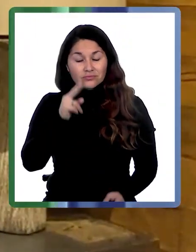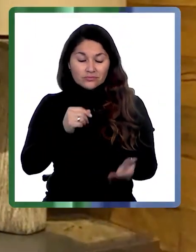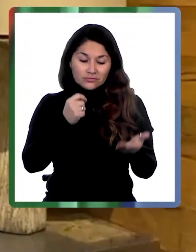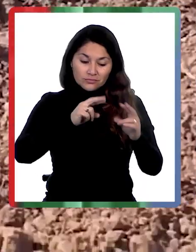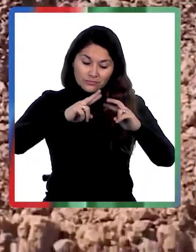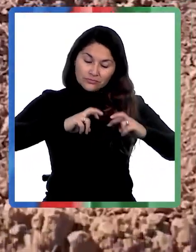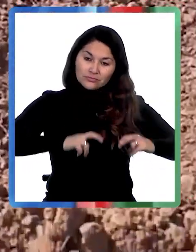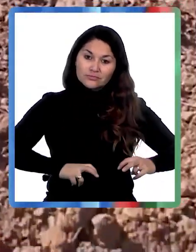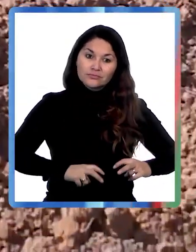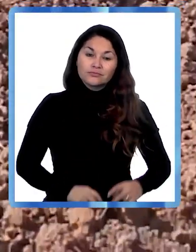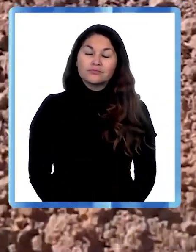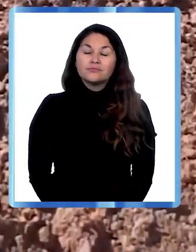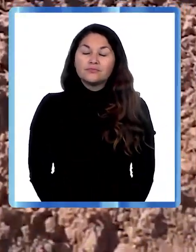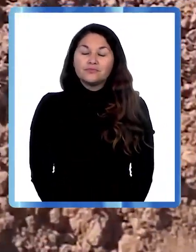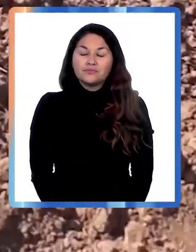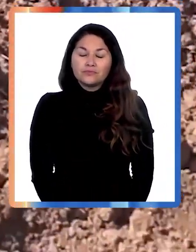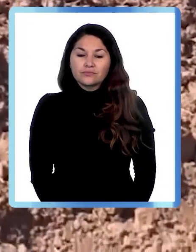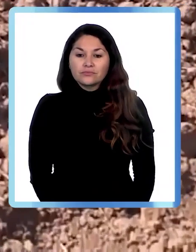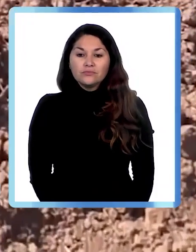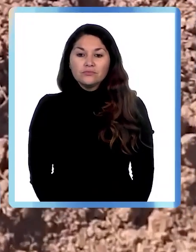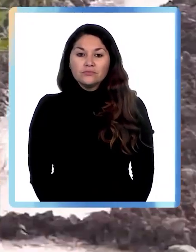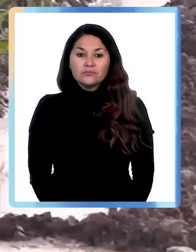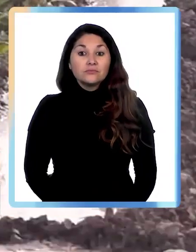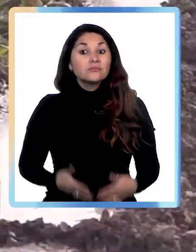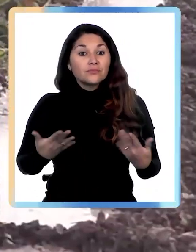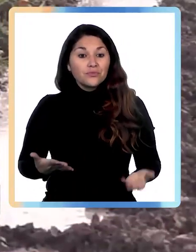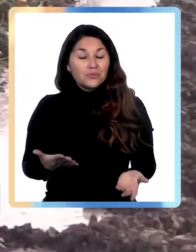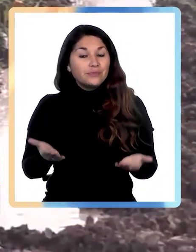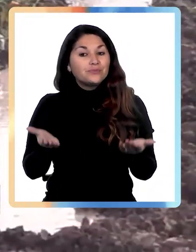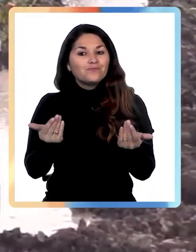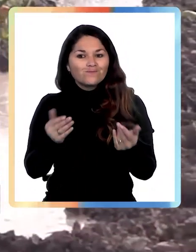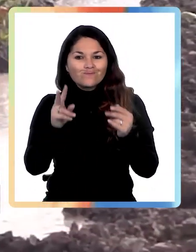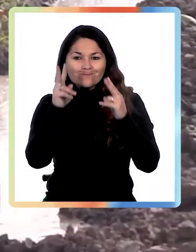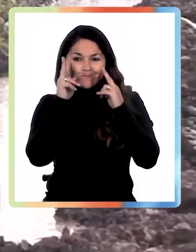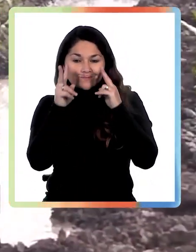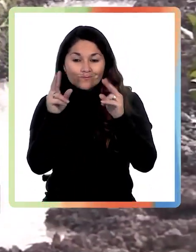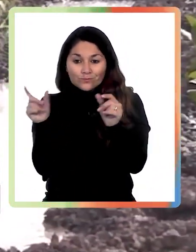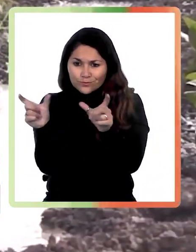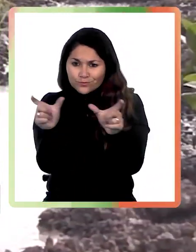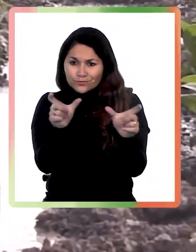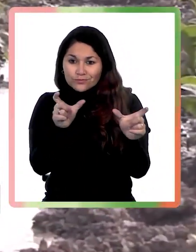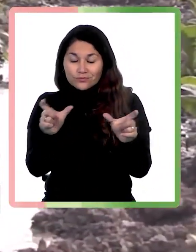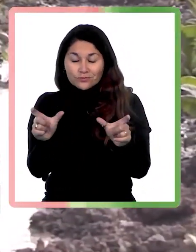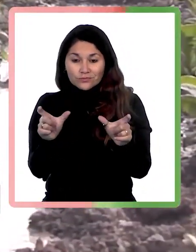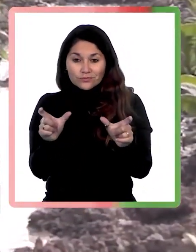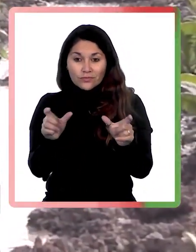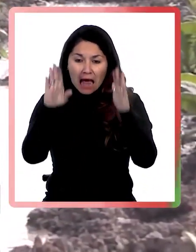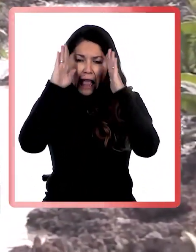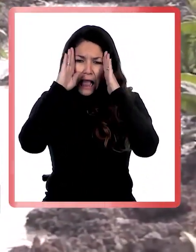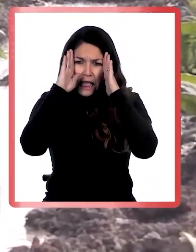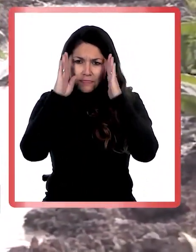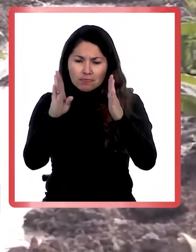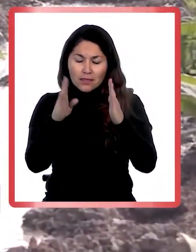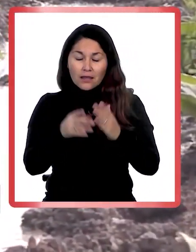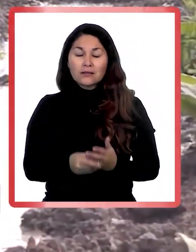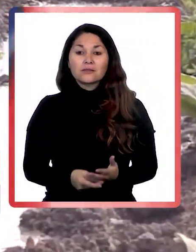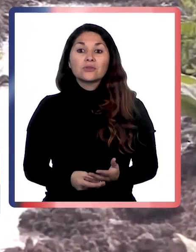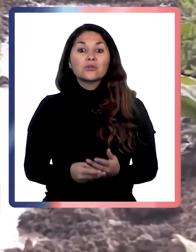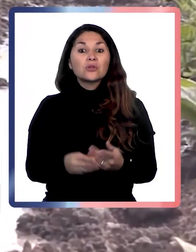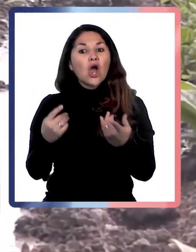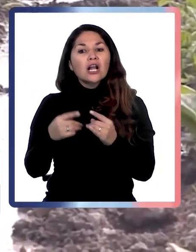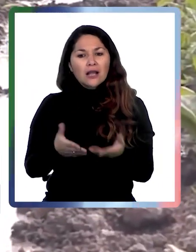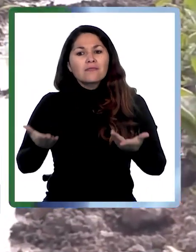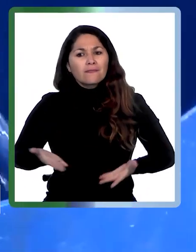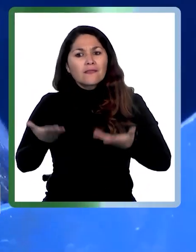hay que negrón señaló que ahora habrá que estar atento a las medidas que tomarán los organismos competentes para